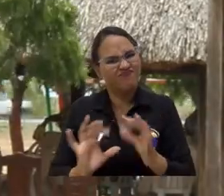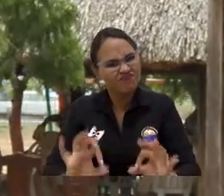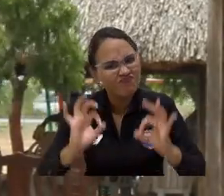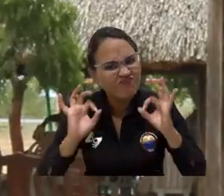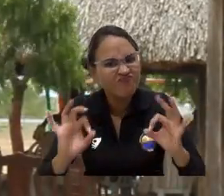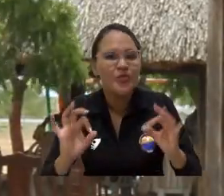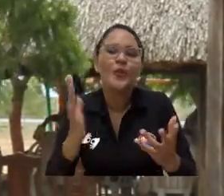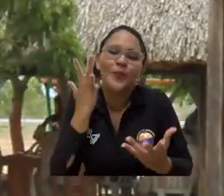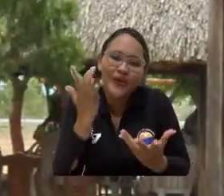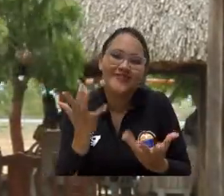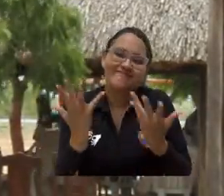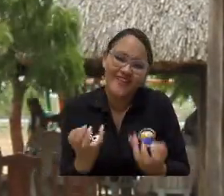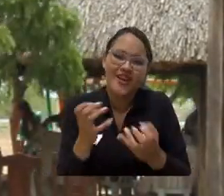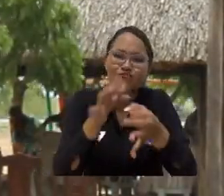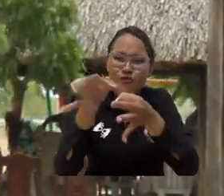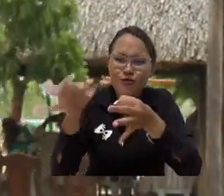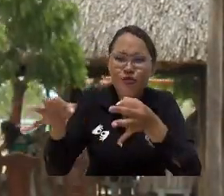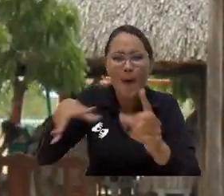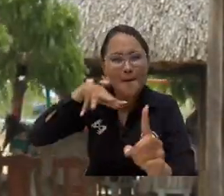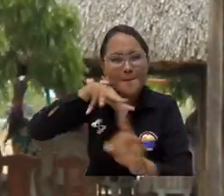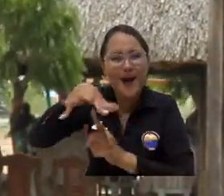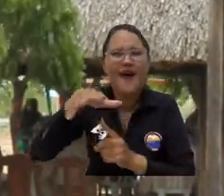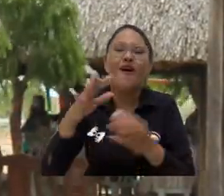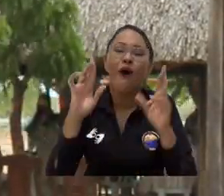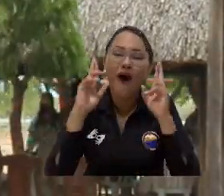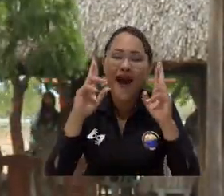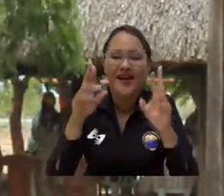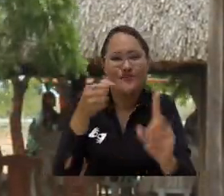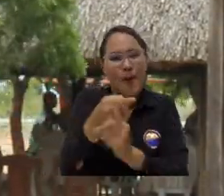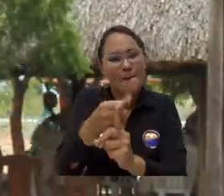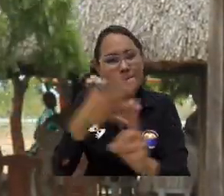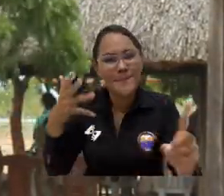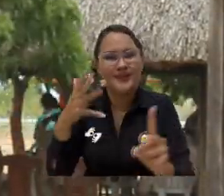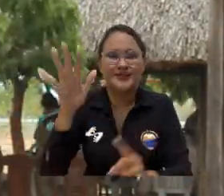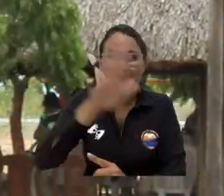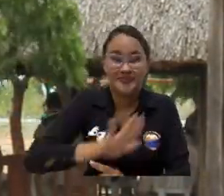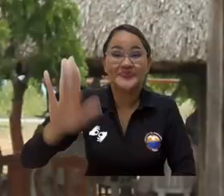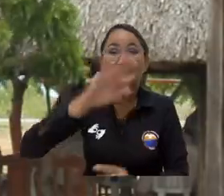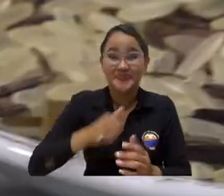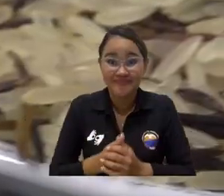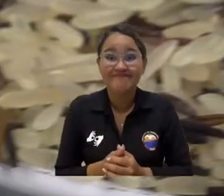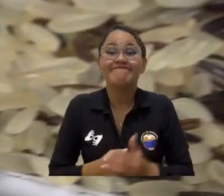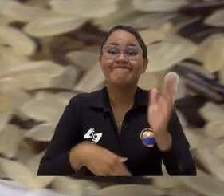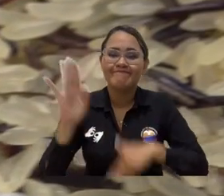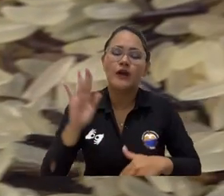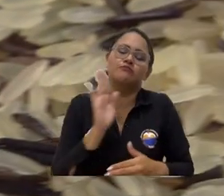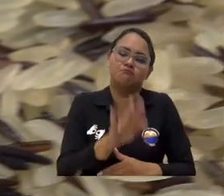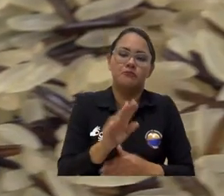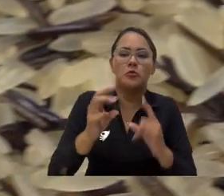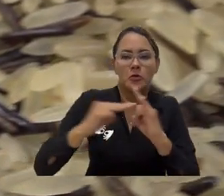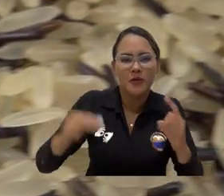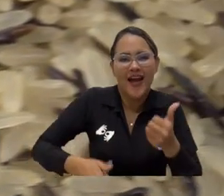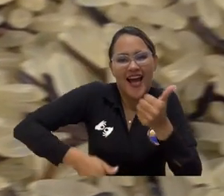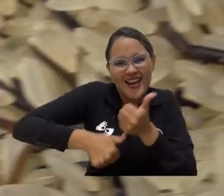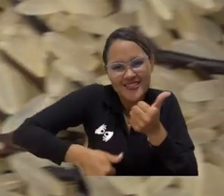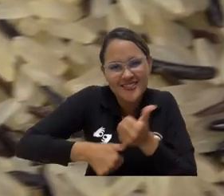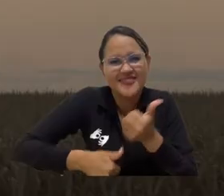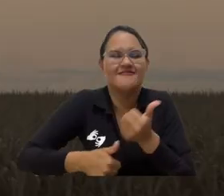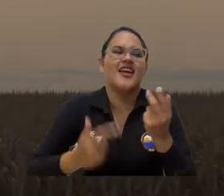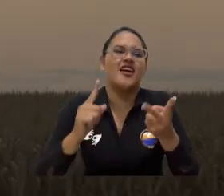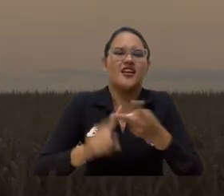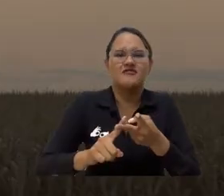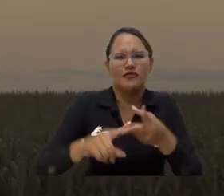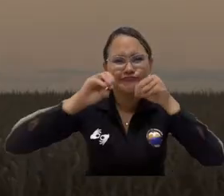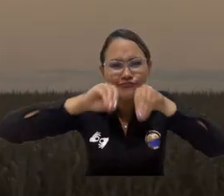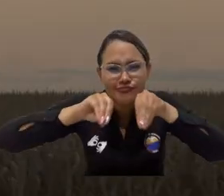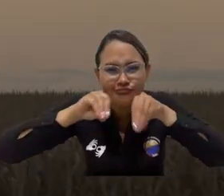el sector rural y por el impacto que vamos a tener sobre el territorio. Asistencia técnica, capacitación y